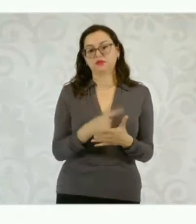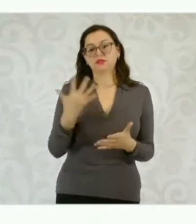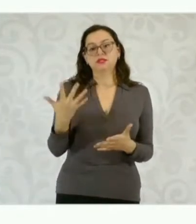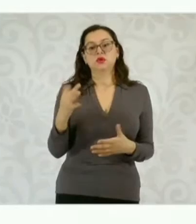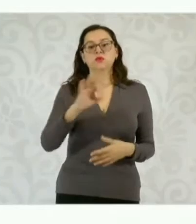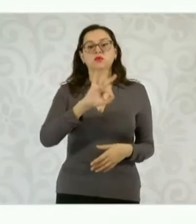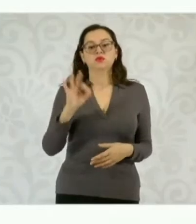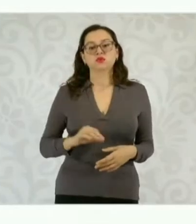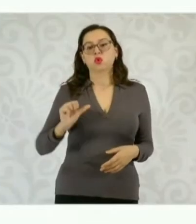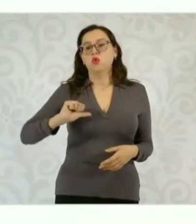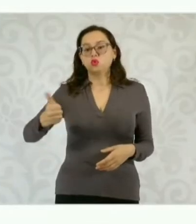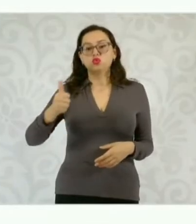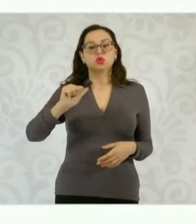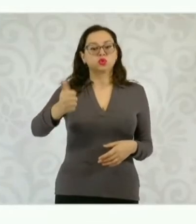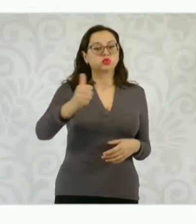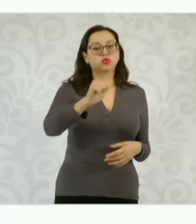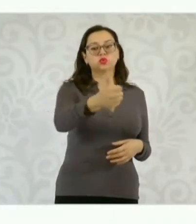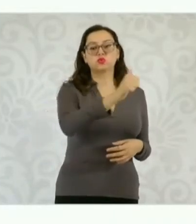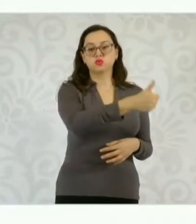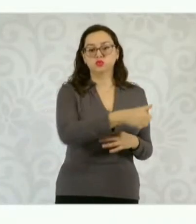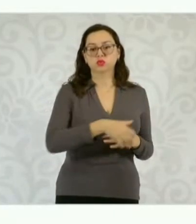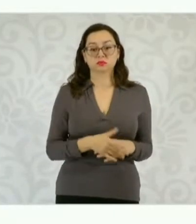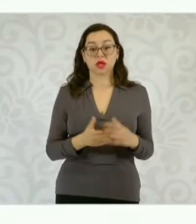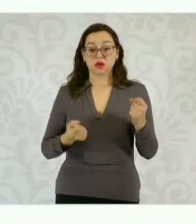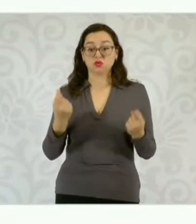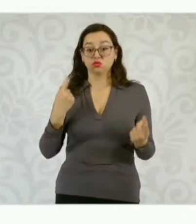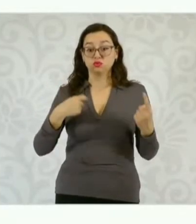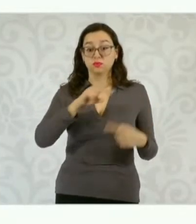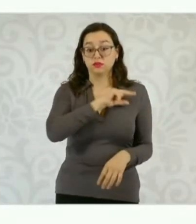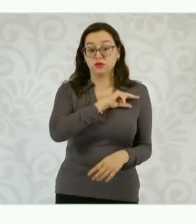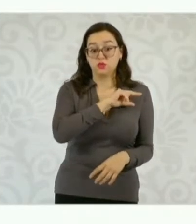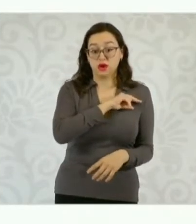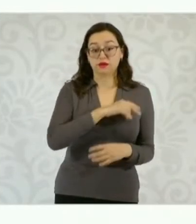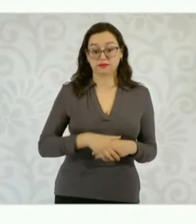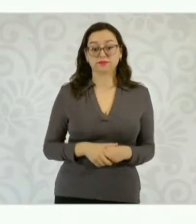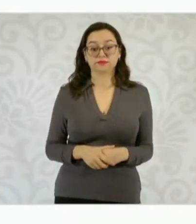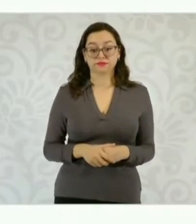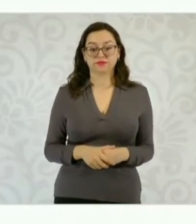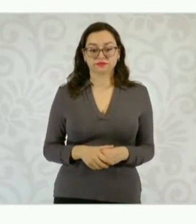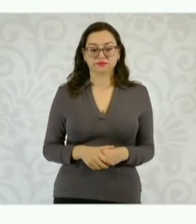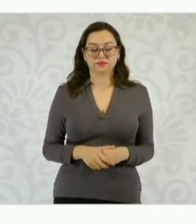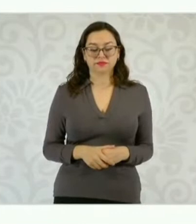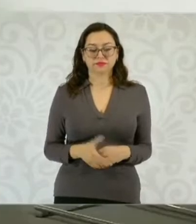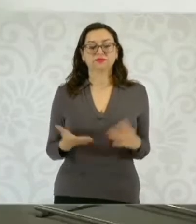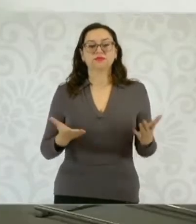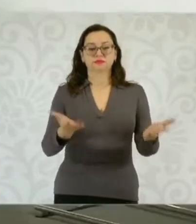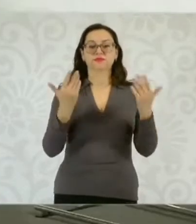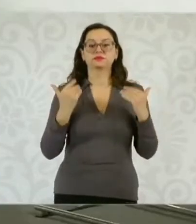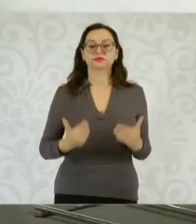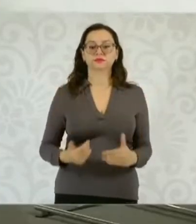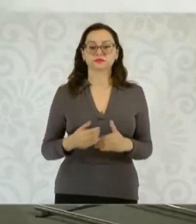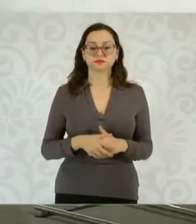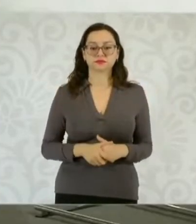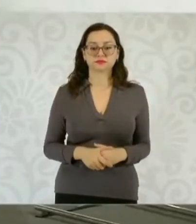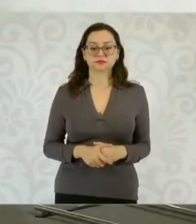ciertos casos, inclusive la práctica privada, son el 5%. Siguiente.